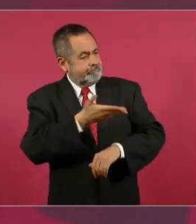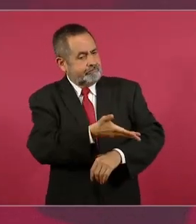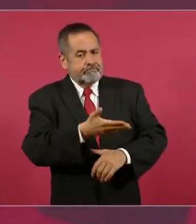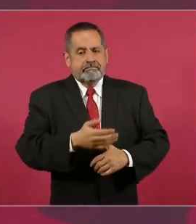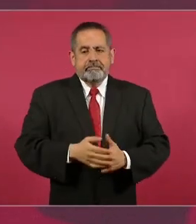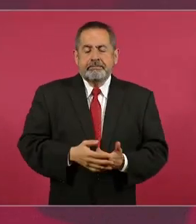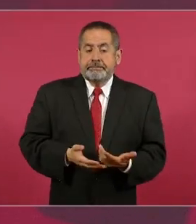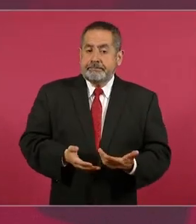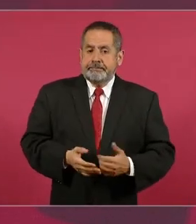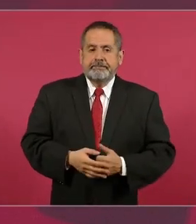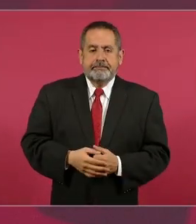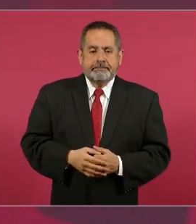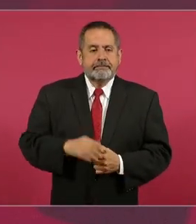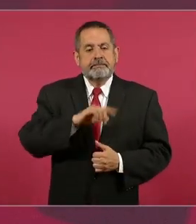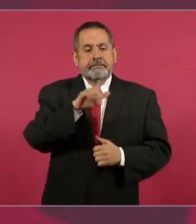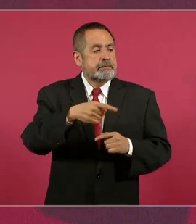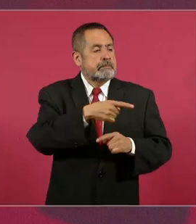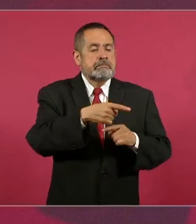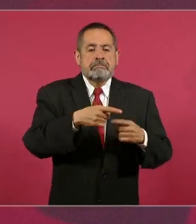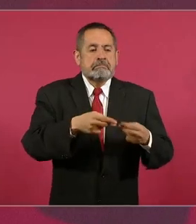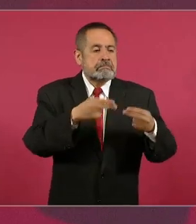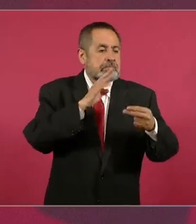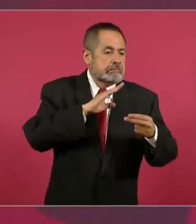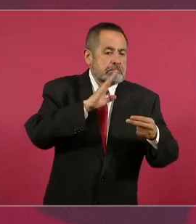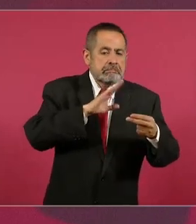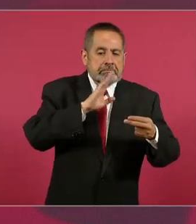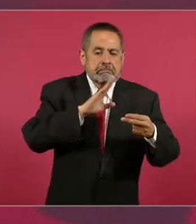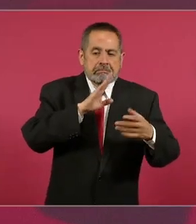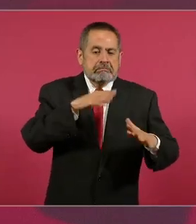Posteriormente, la quiebra,